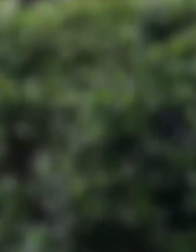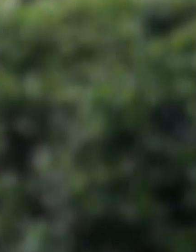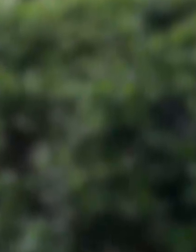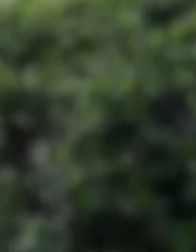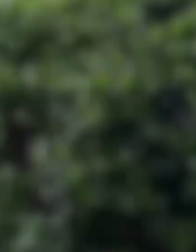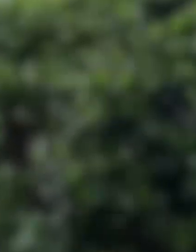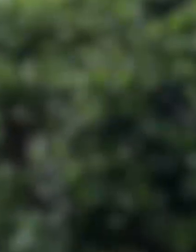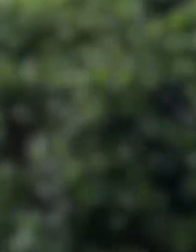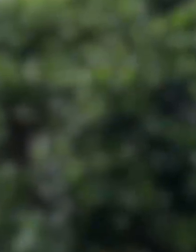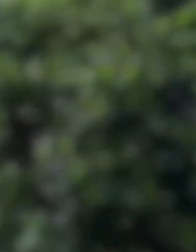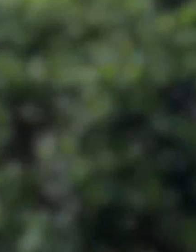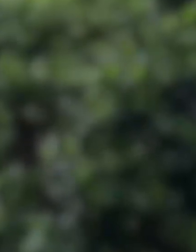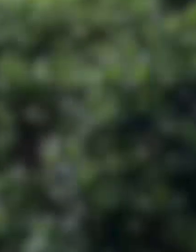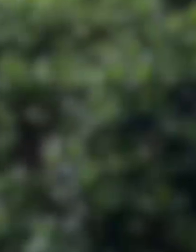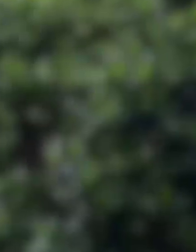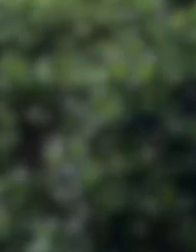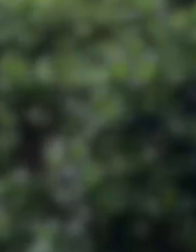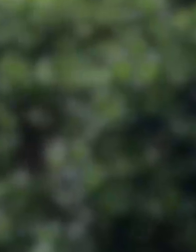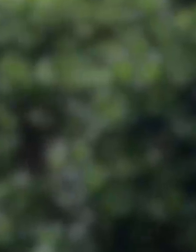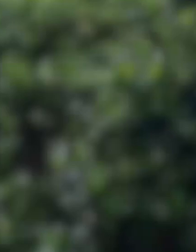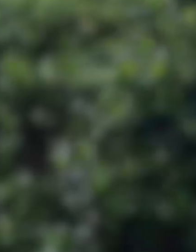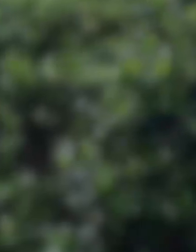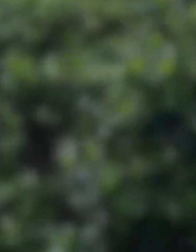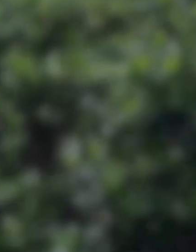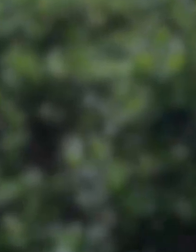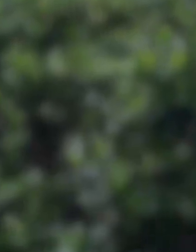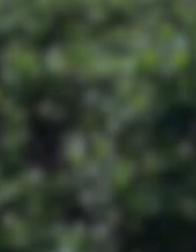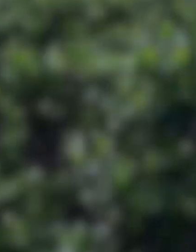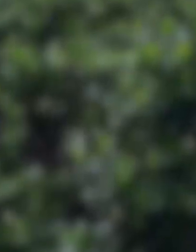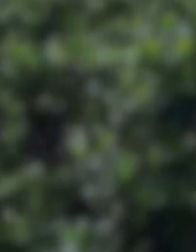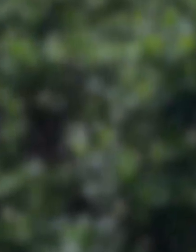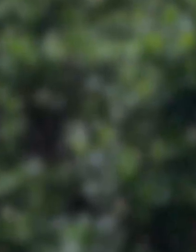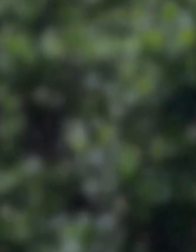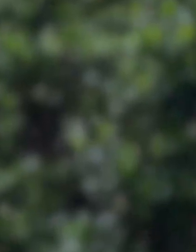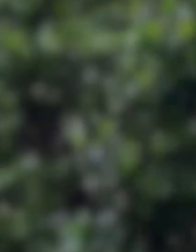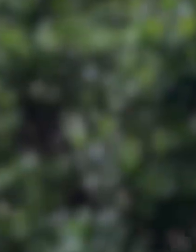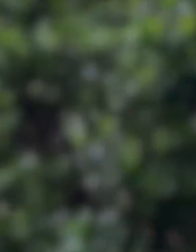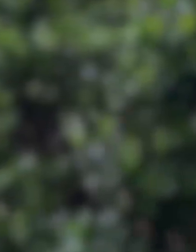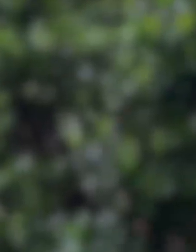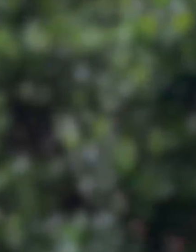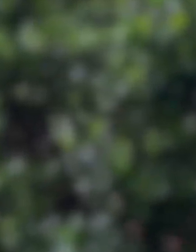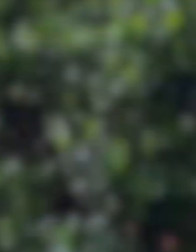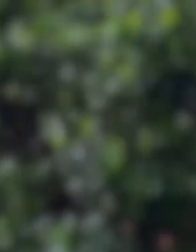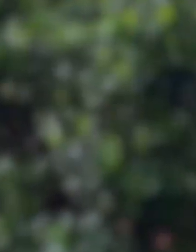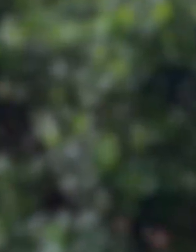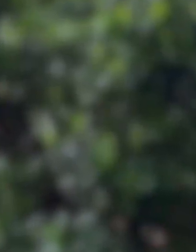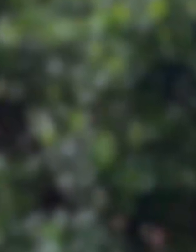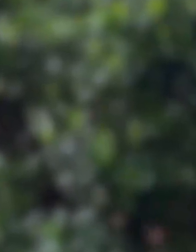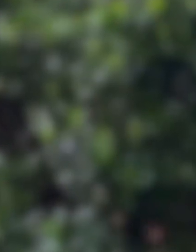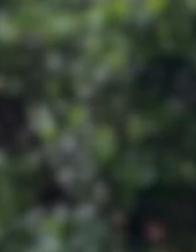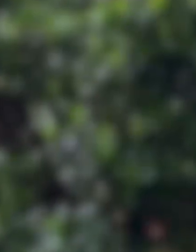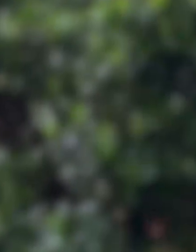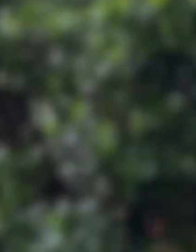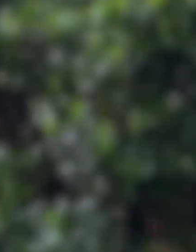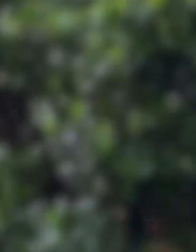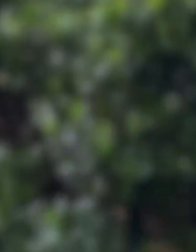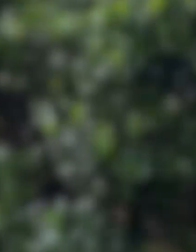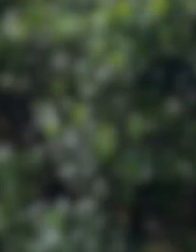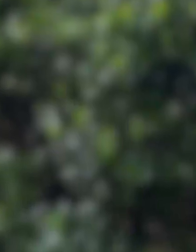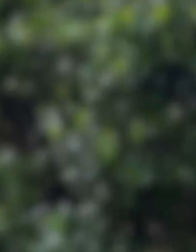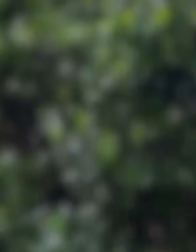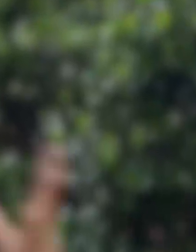Por eso, en Cundinamarca fomentamos la lengua de señas como muestra de amor, unidad e inclusión.